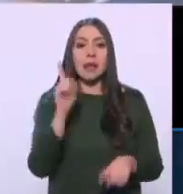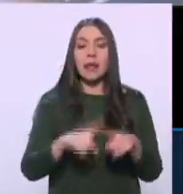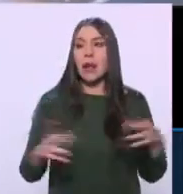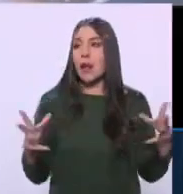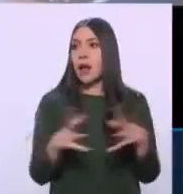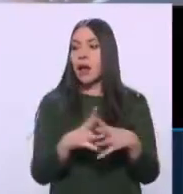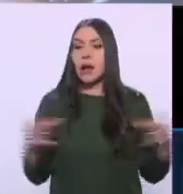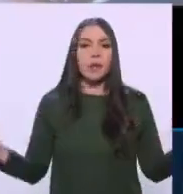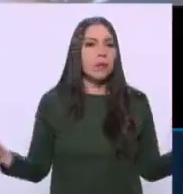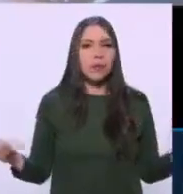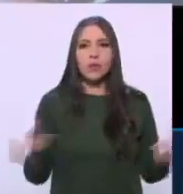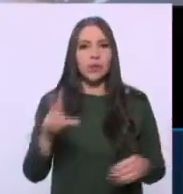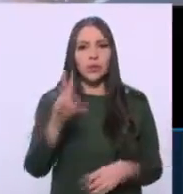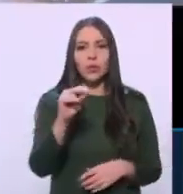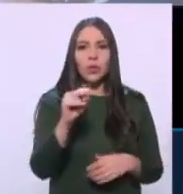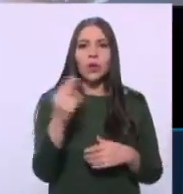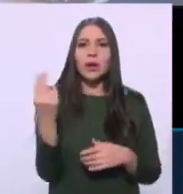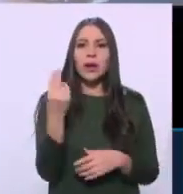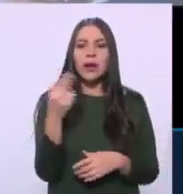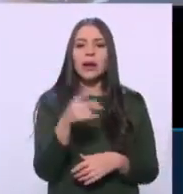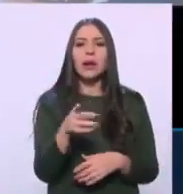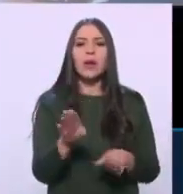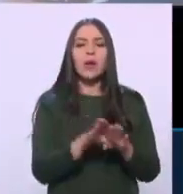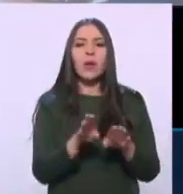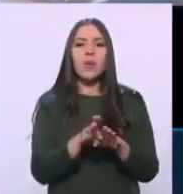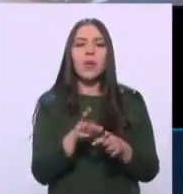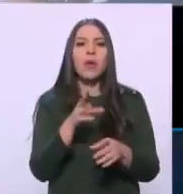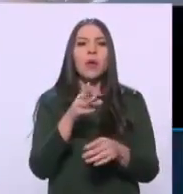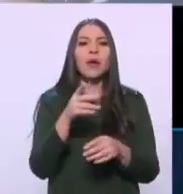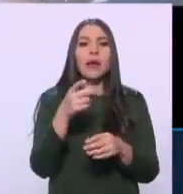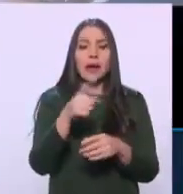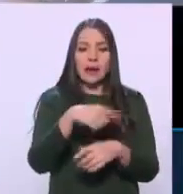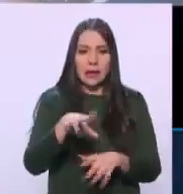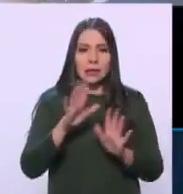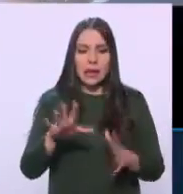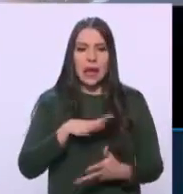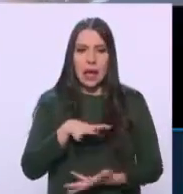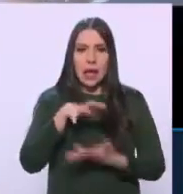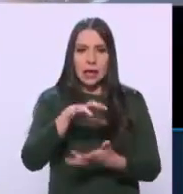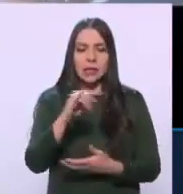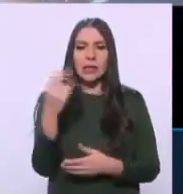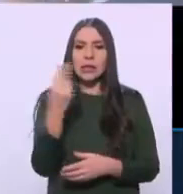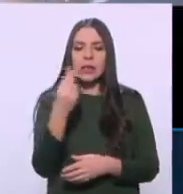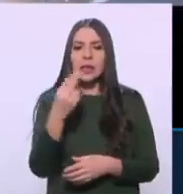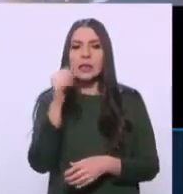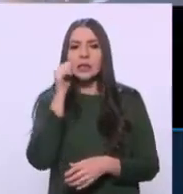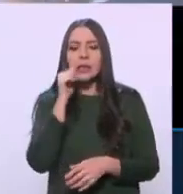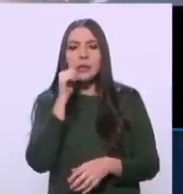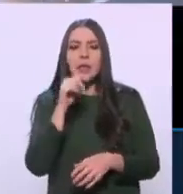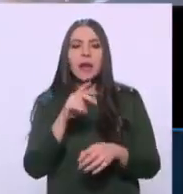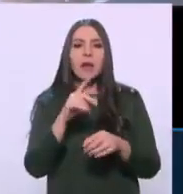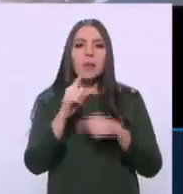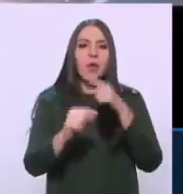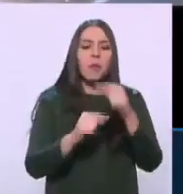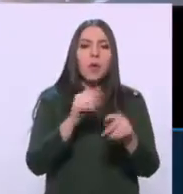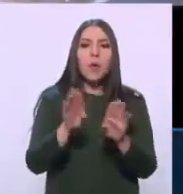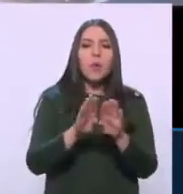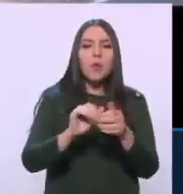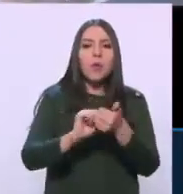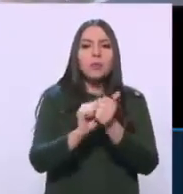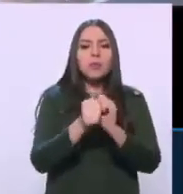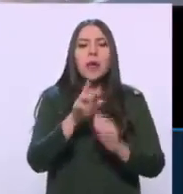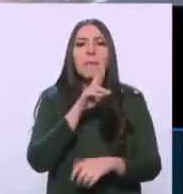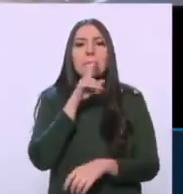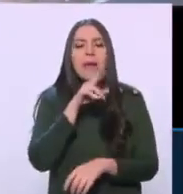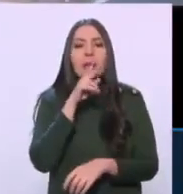¿no? Sino al contrario, hay que mejorarlos, y la solución no nos parece la desaparición. La solución siempre se ha promovido a través de las recomendaciones